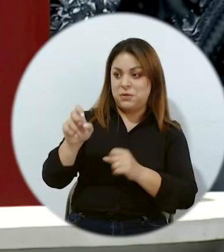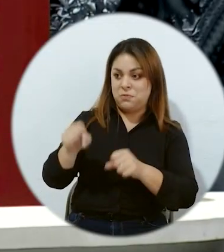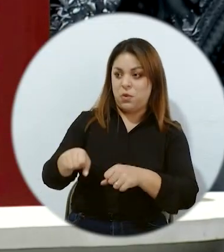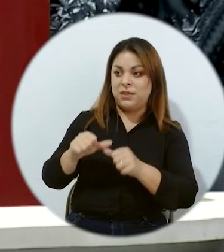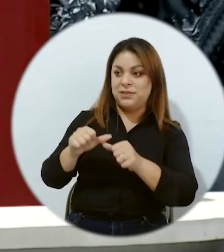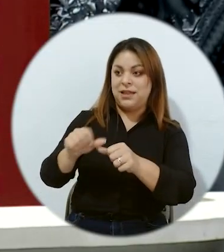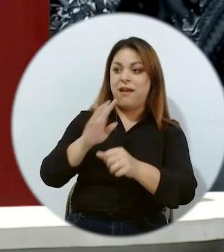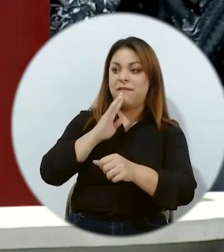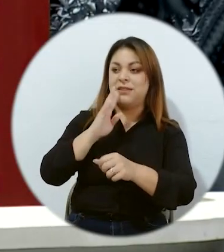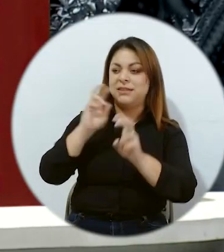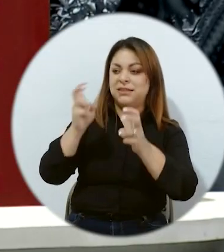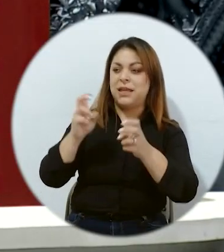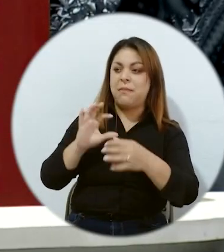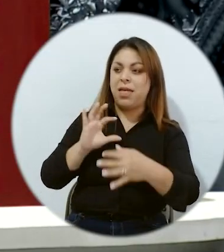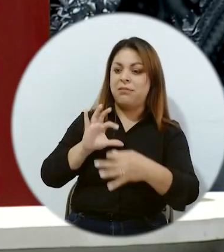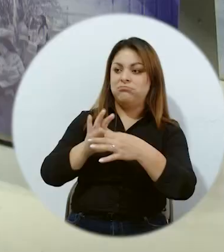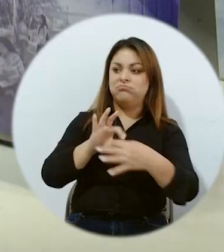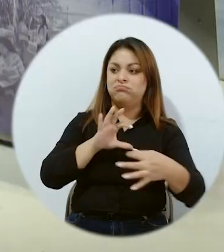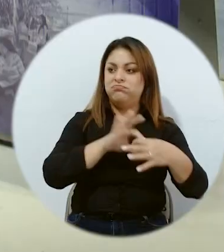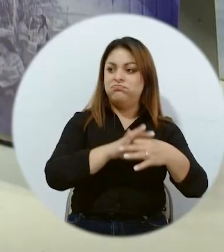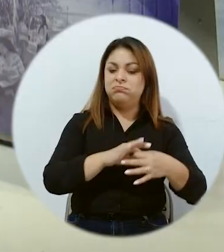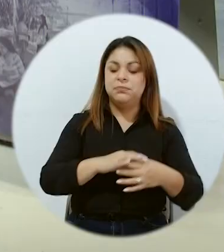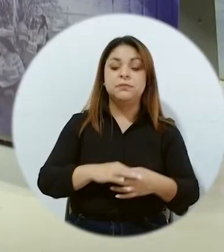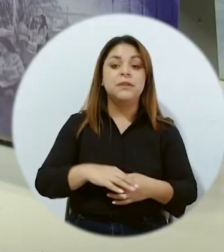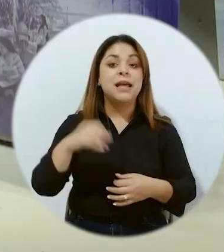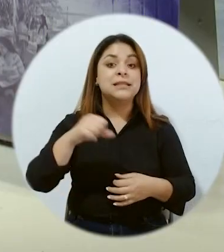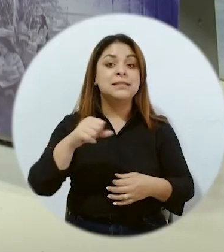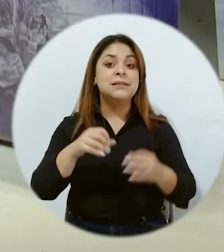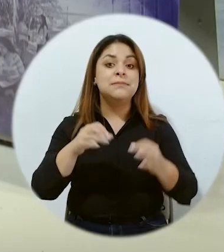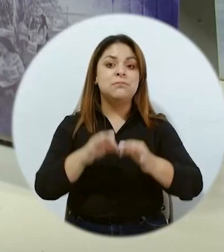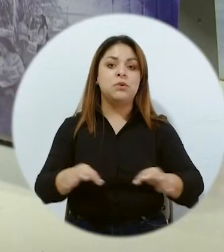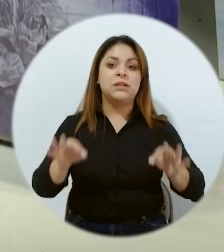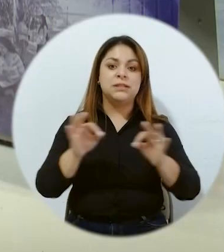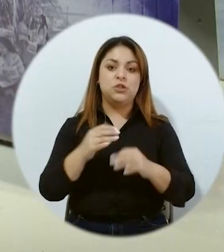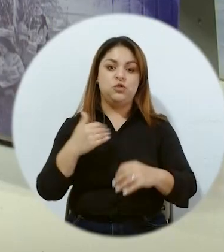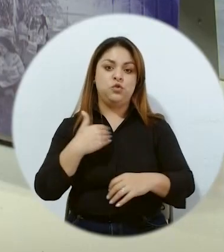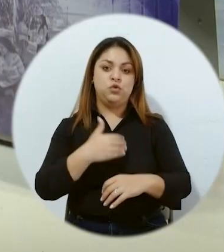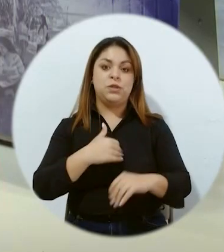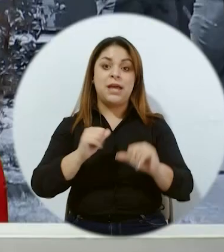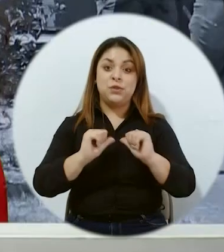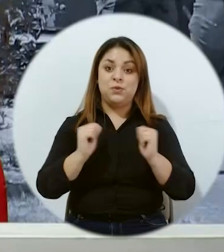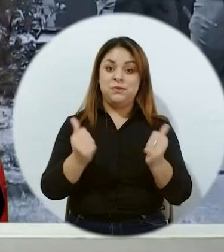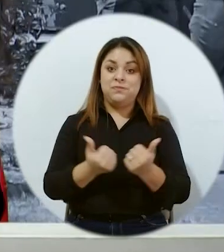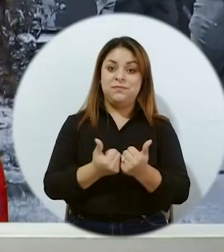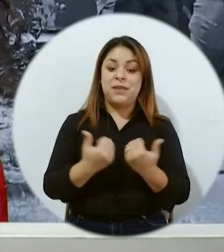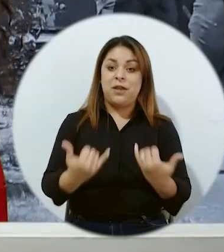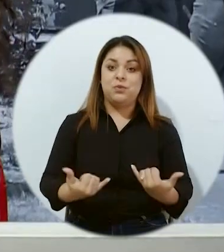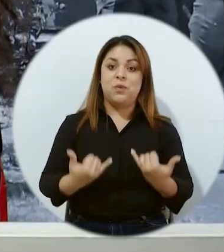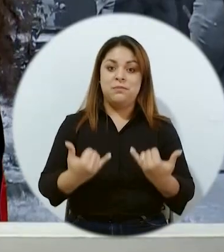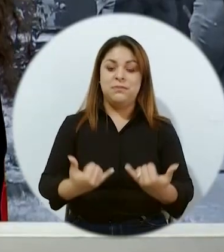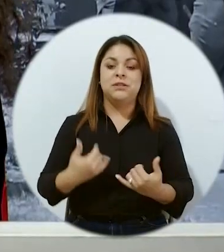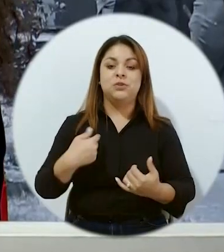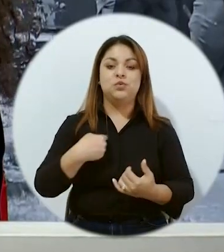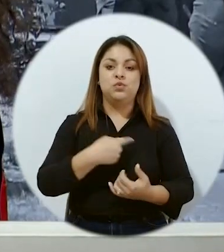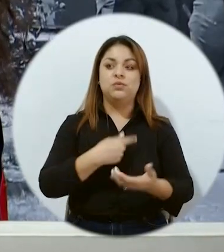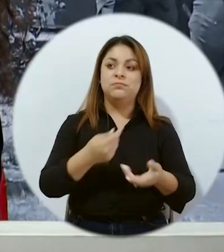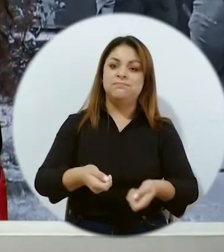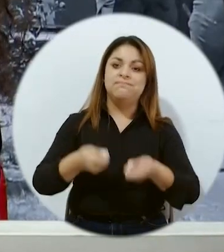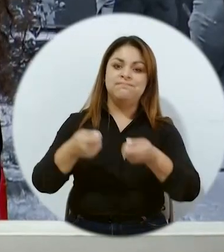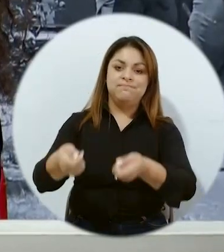las sinergias. Sí, muy importante, por ejemplo, desde la asociación, nosotros actualmente estamos